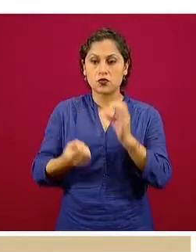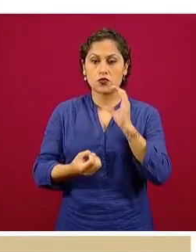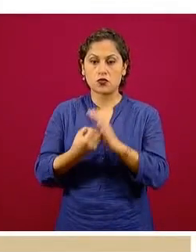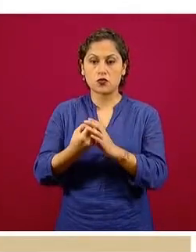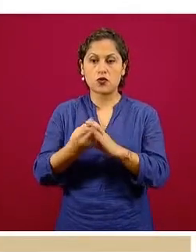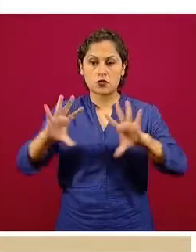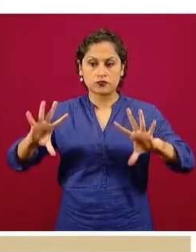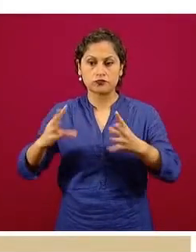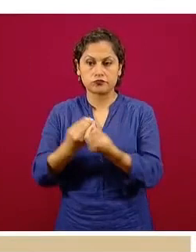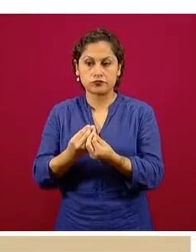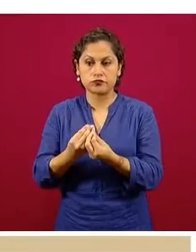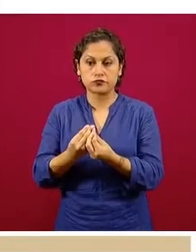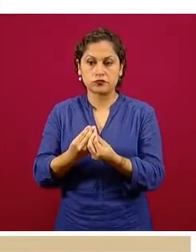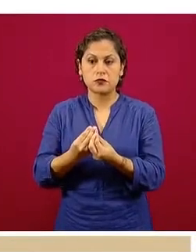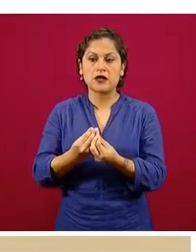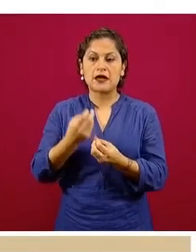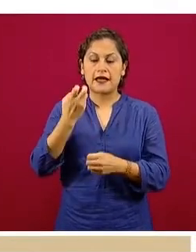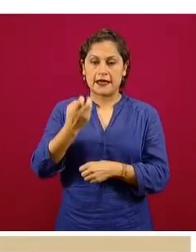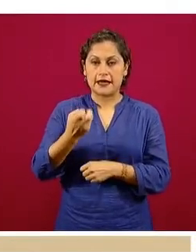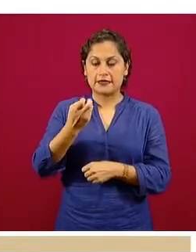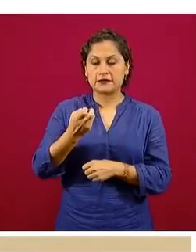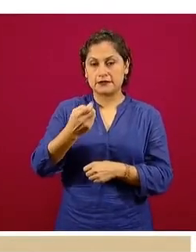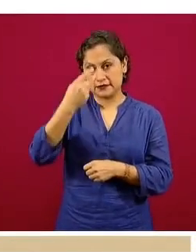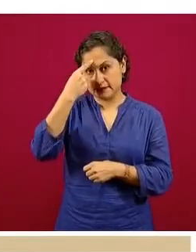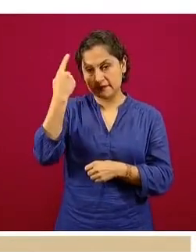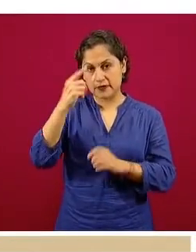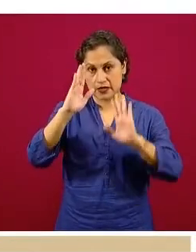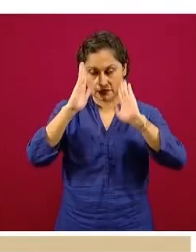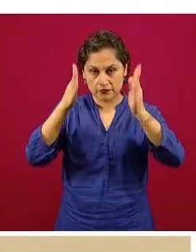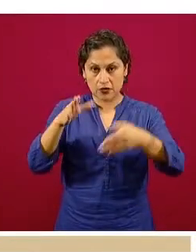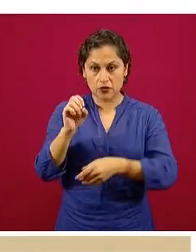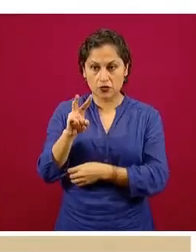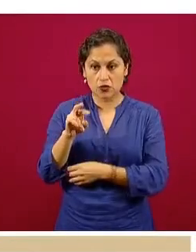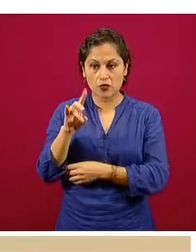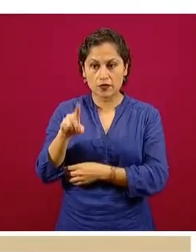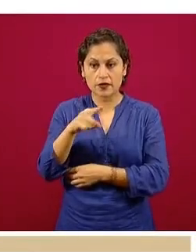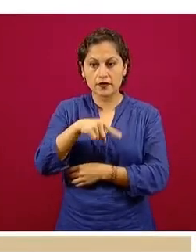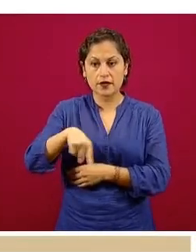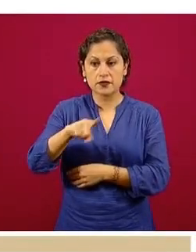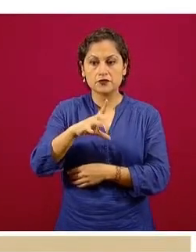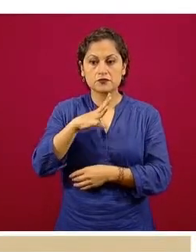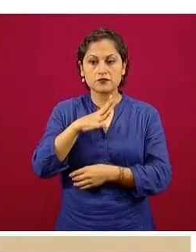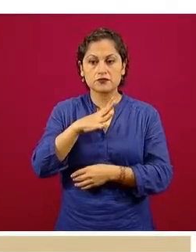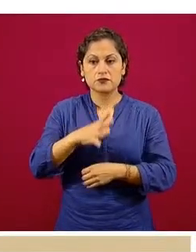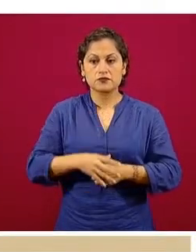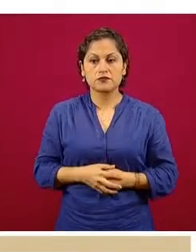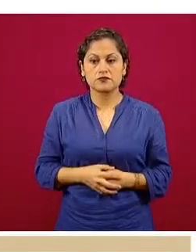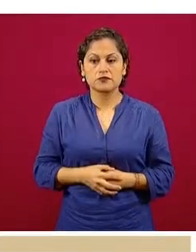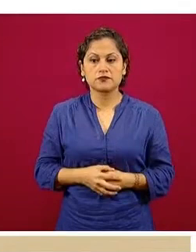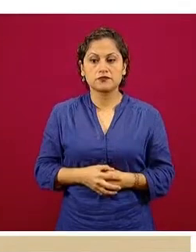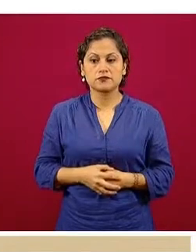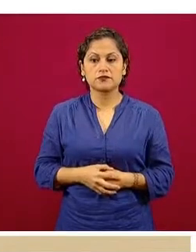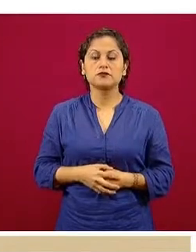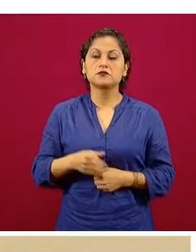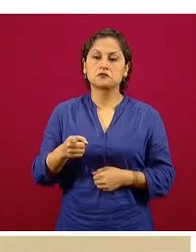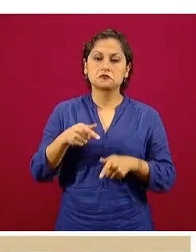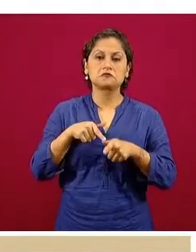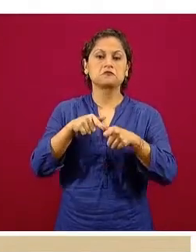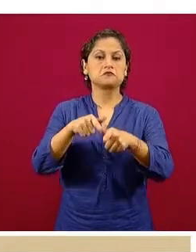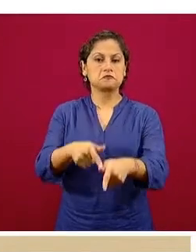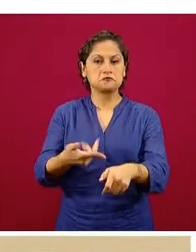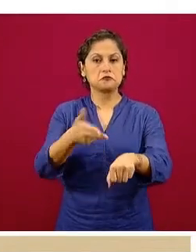se seca se clasifican como kobe y están ofreciendo sus servicios para atender a este tipo de pacientes y vemos que la tendencia continúa